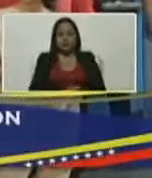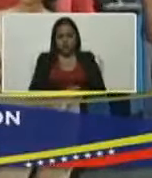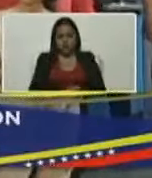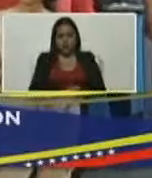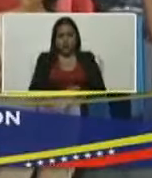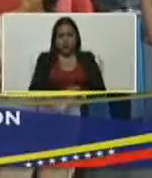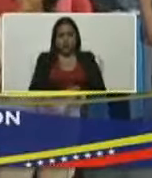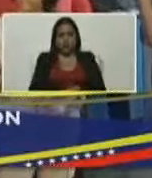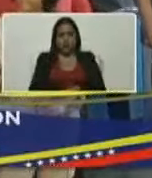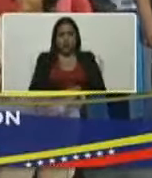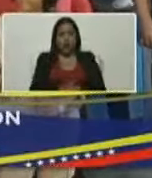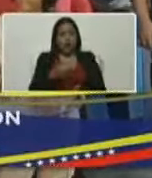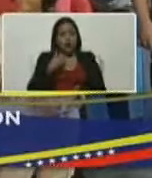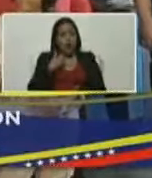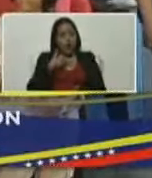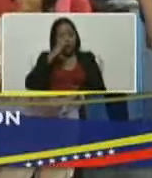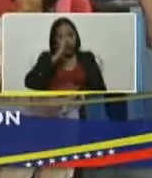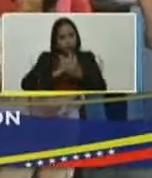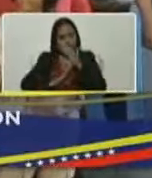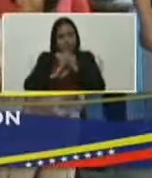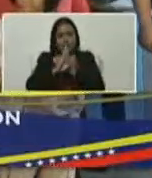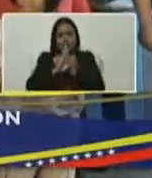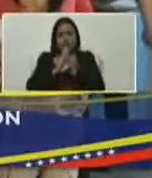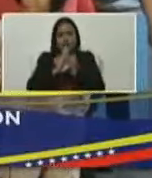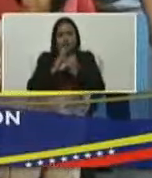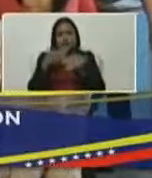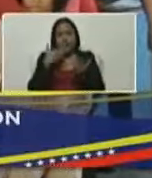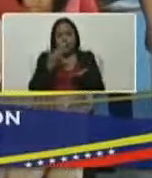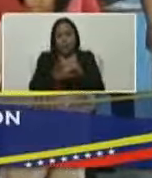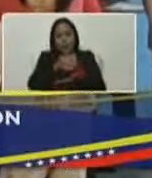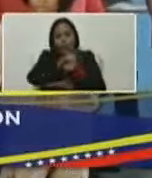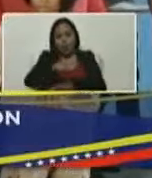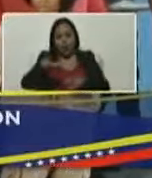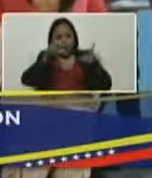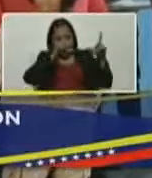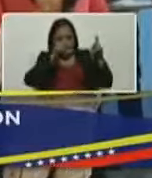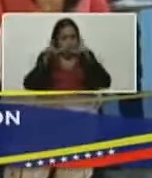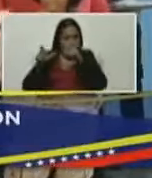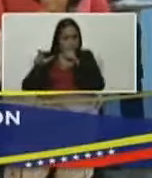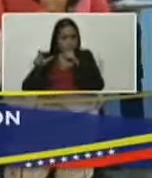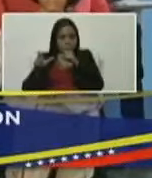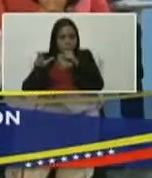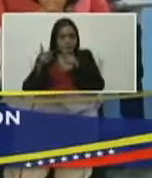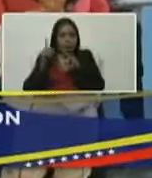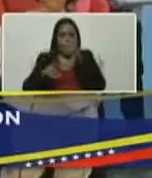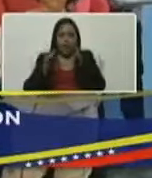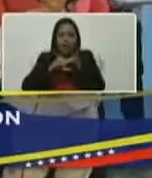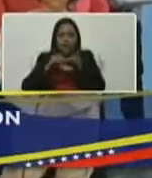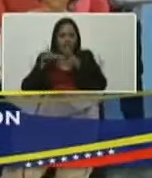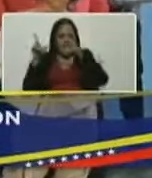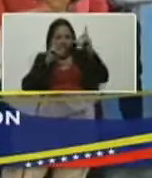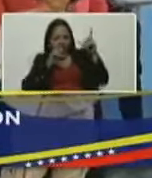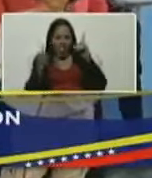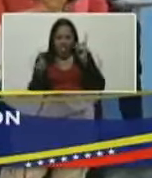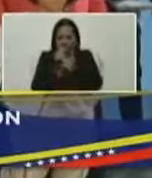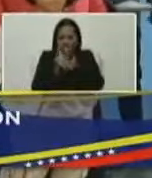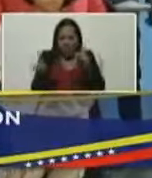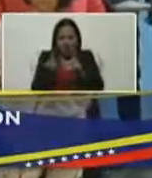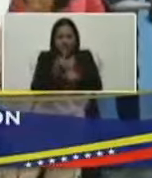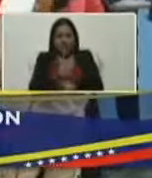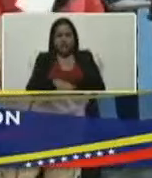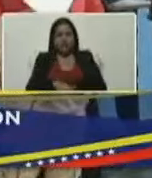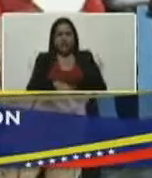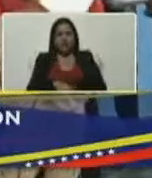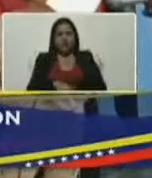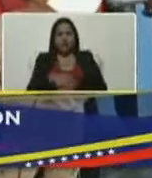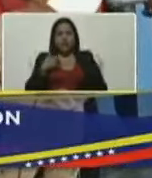Yo, humildemente, con el permiso de los fotógrafos y camarógrafos que me sabotean todos los actos, yo